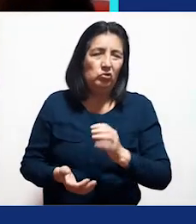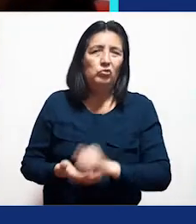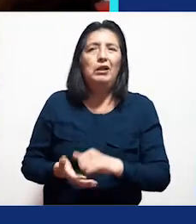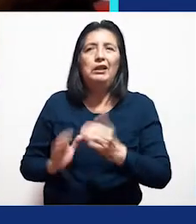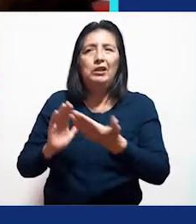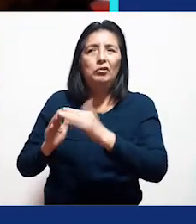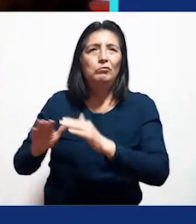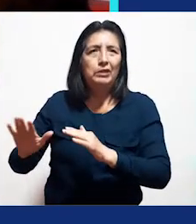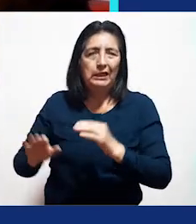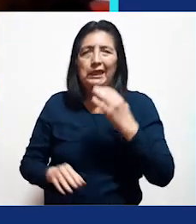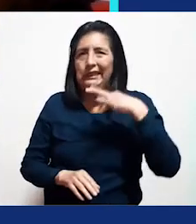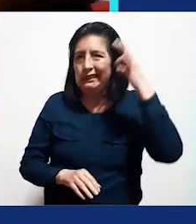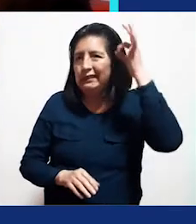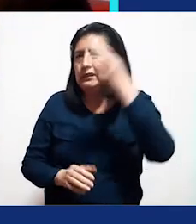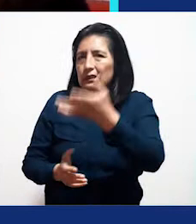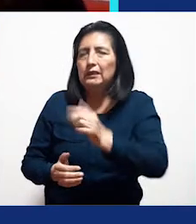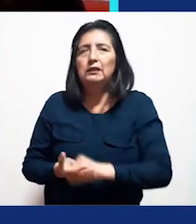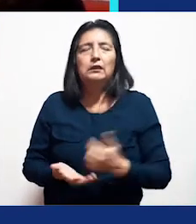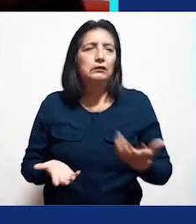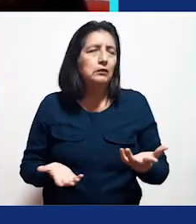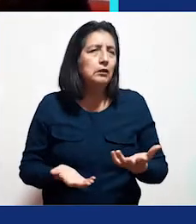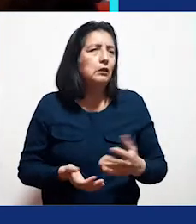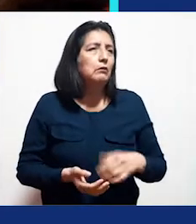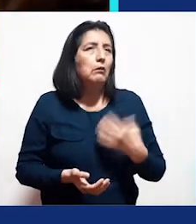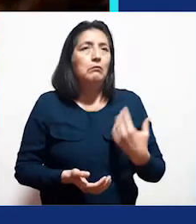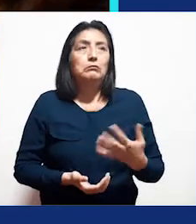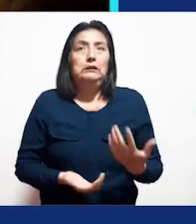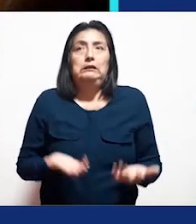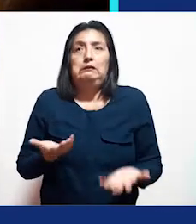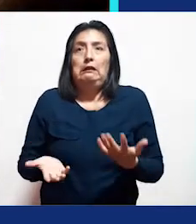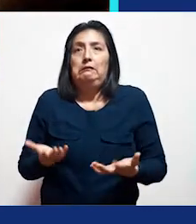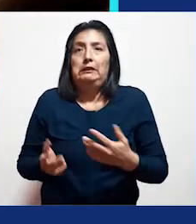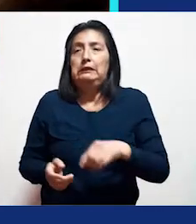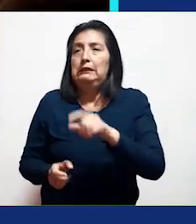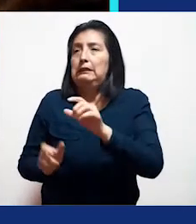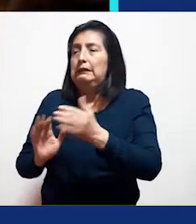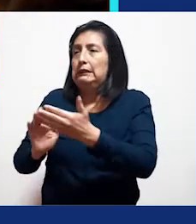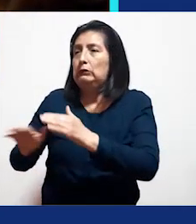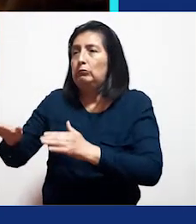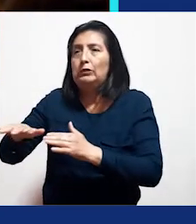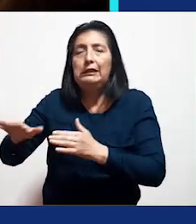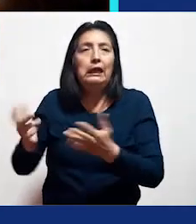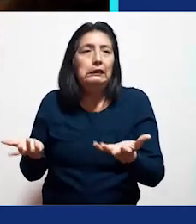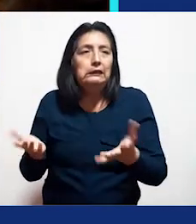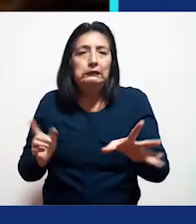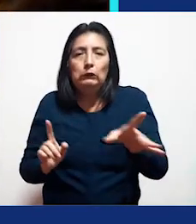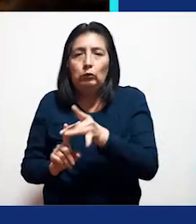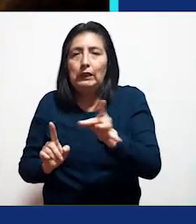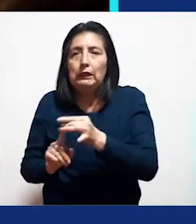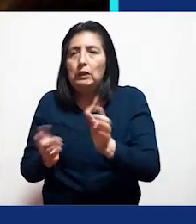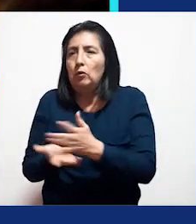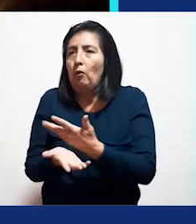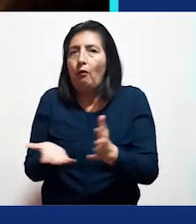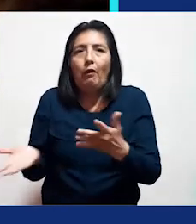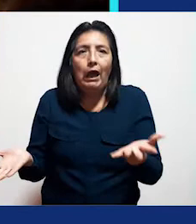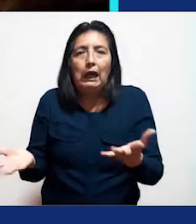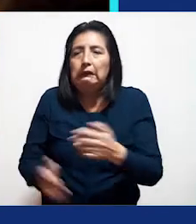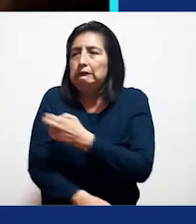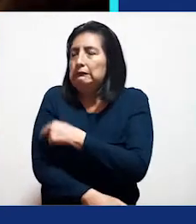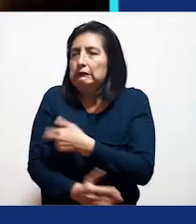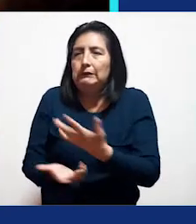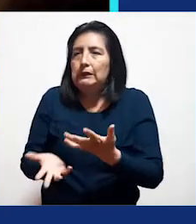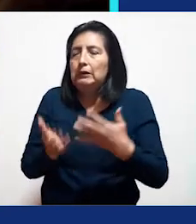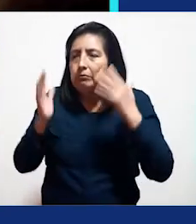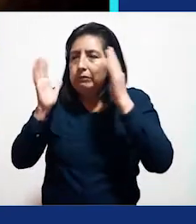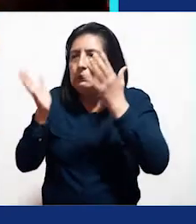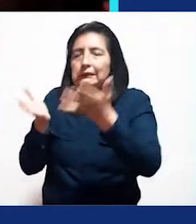riesgo a la población indígena, pues en el caso de contagiarse las poblaciones indígenas no tendrían un sistema de salud que